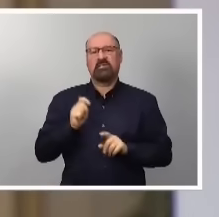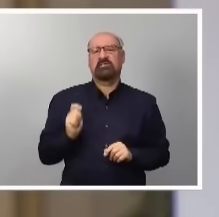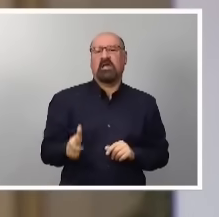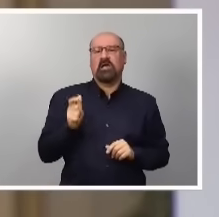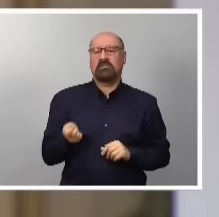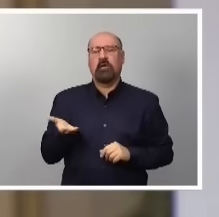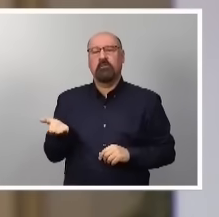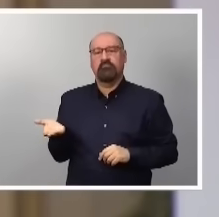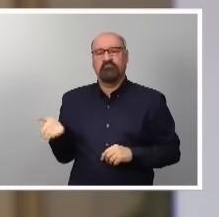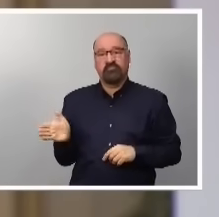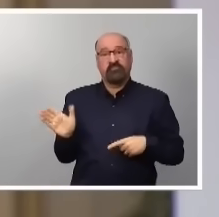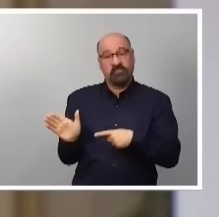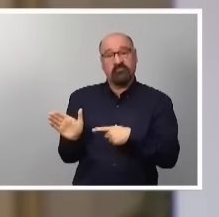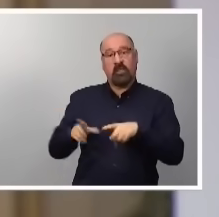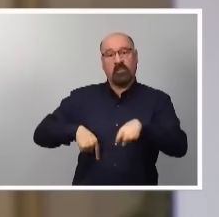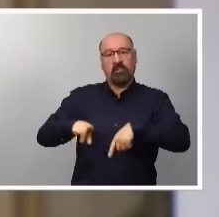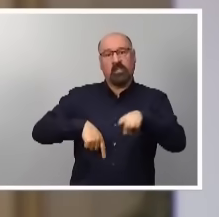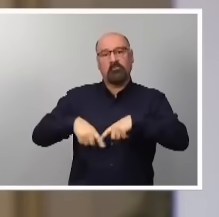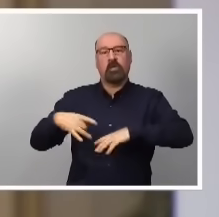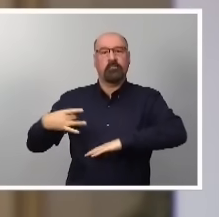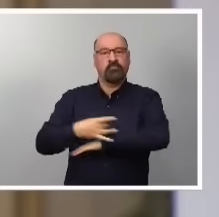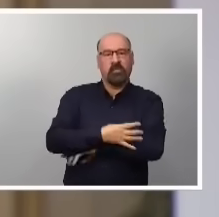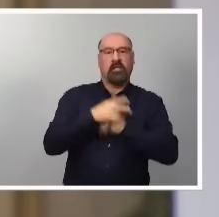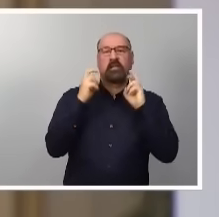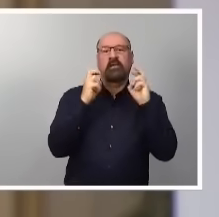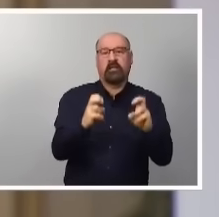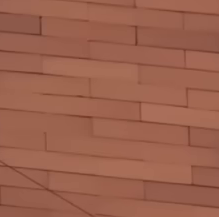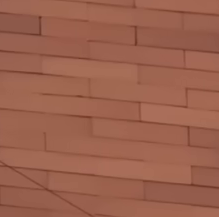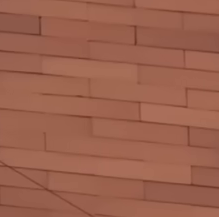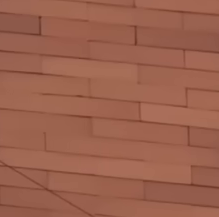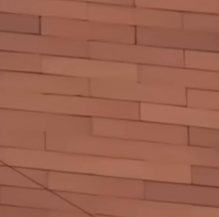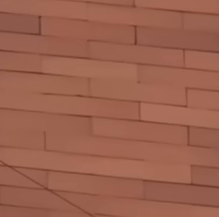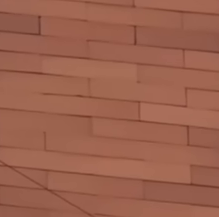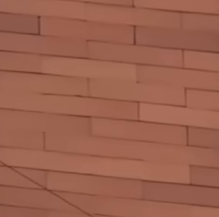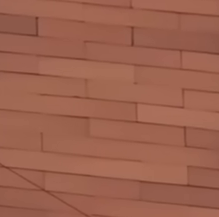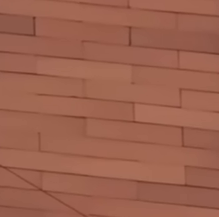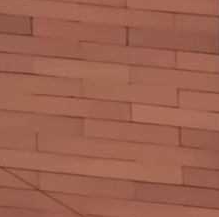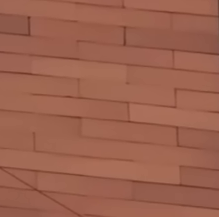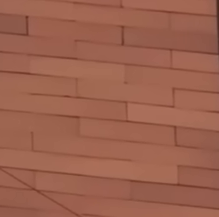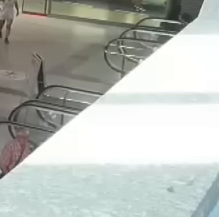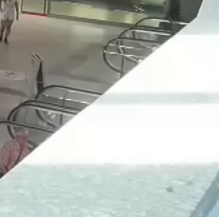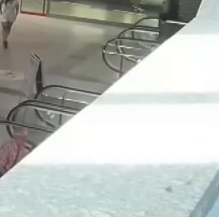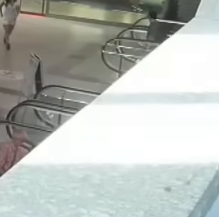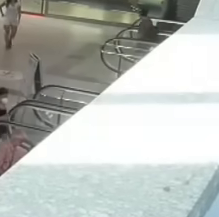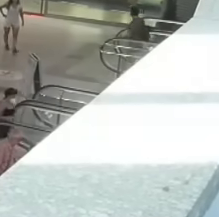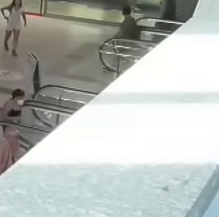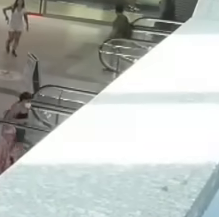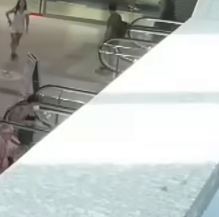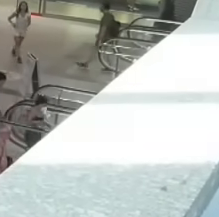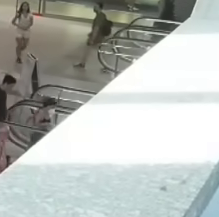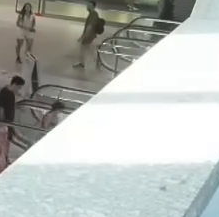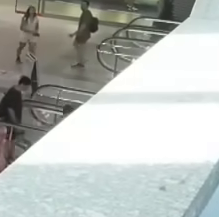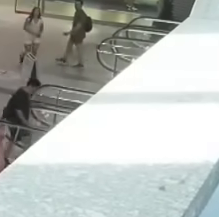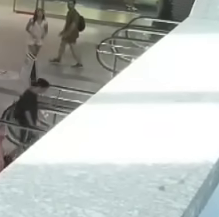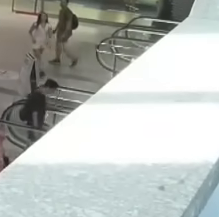ferrocarriles de cercanías de rodales de media distancia y avant queda fuera de las medidas el transporte público gratuito para